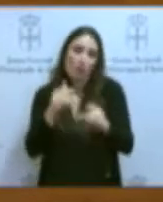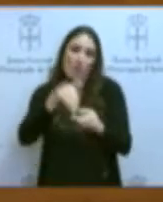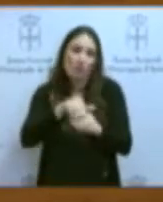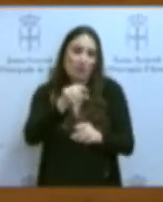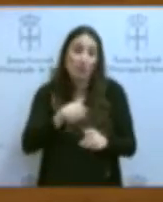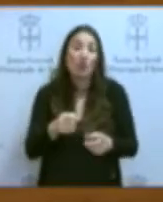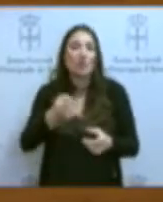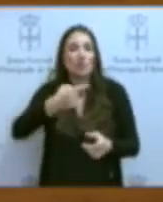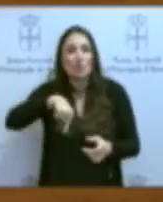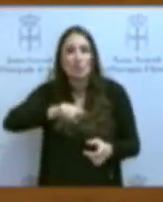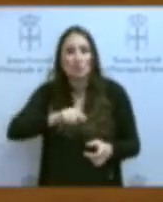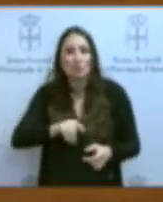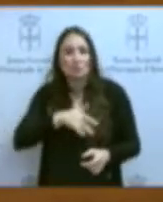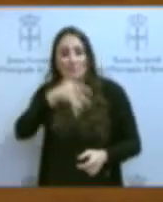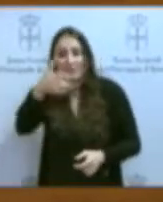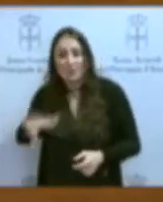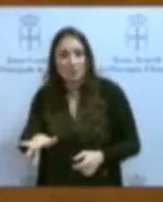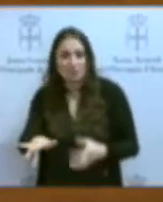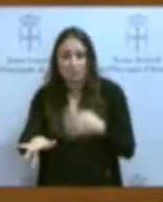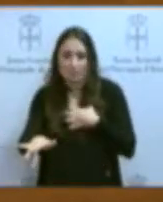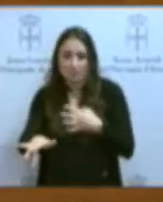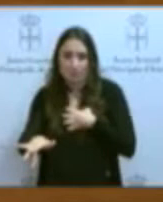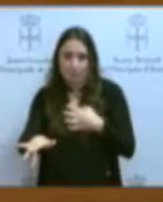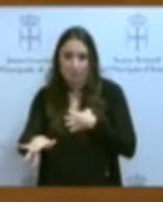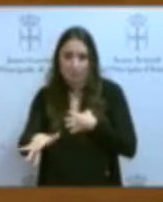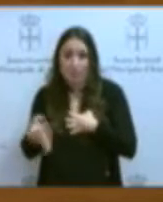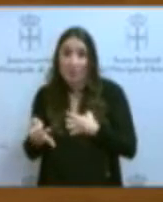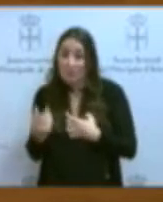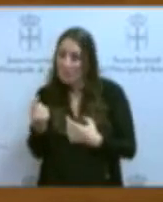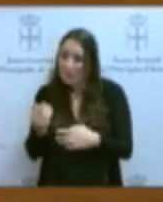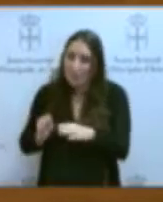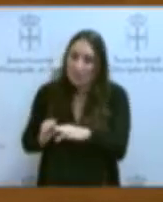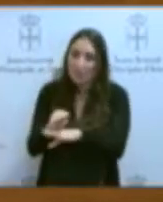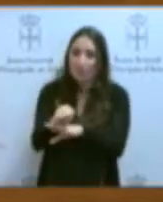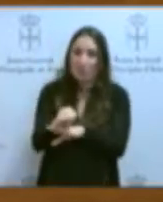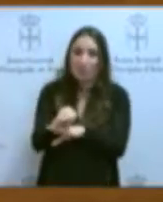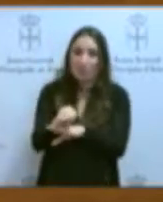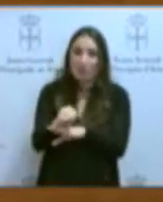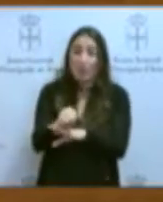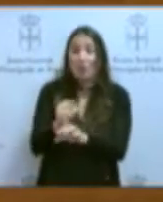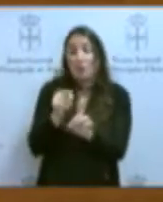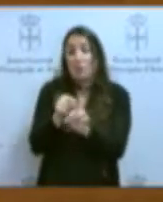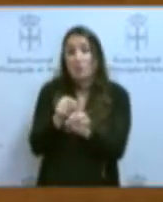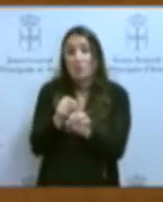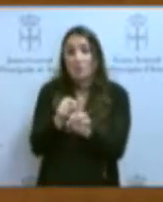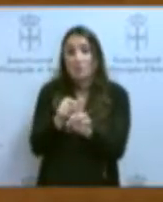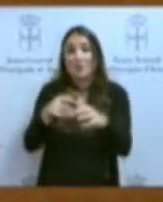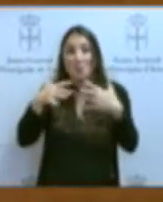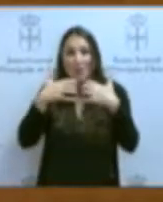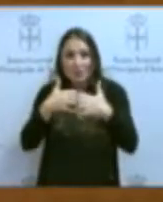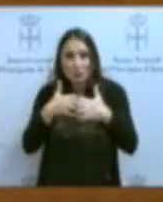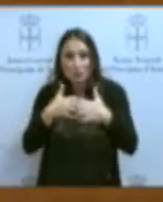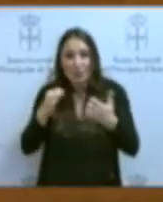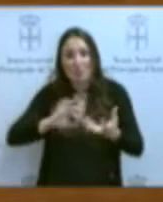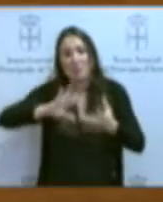no podemos seguir tolerando que no se realicen las inversiones necesarias para que la industria sea compatible